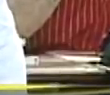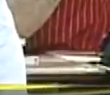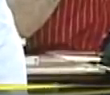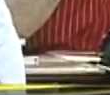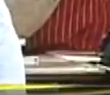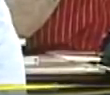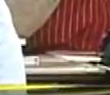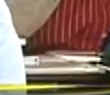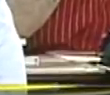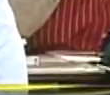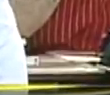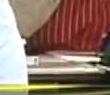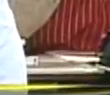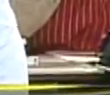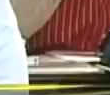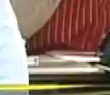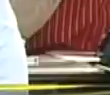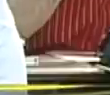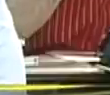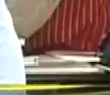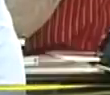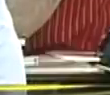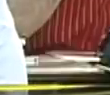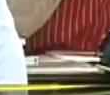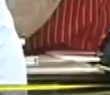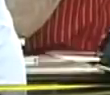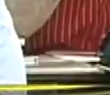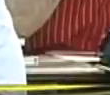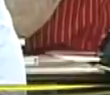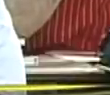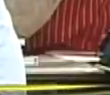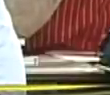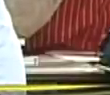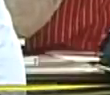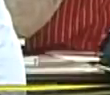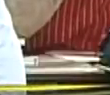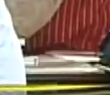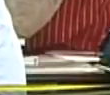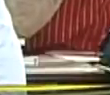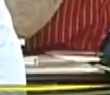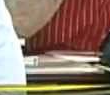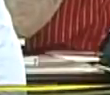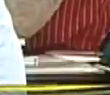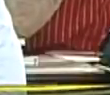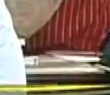fue atendida en alguna medida, de poner un bombillo, pintar una pared.